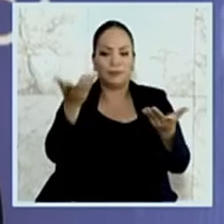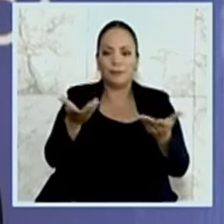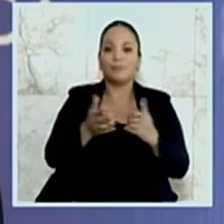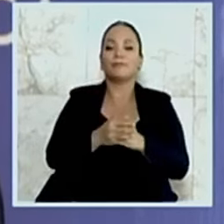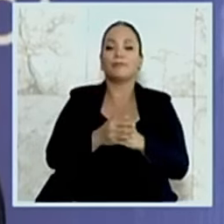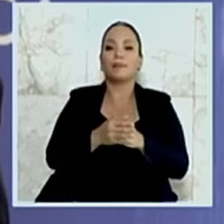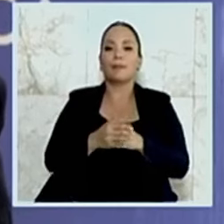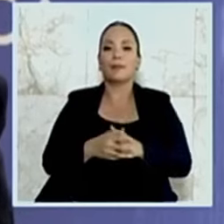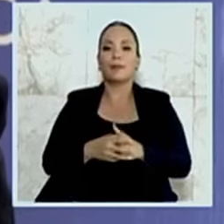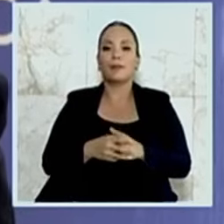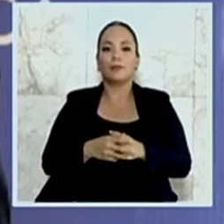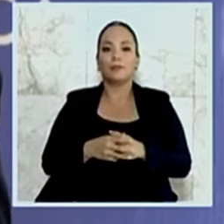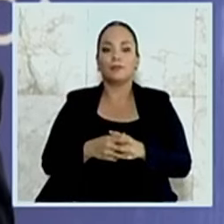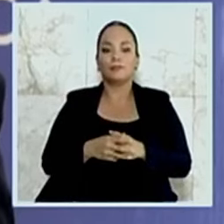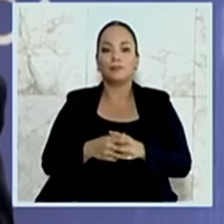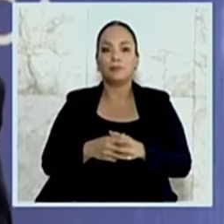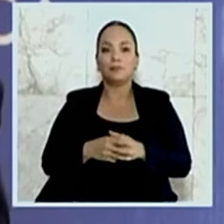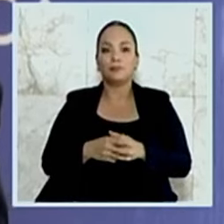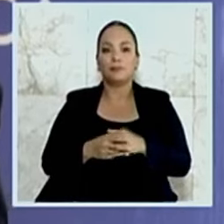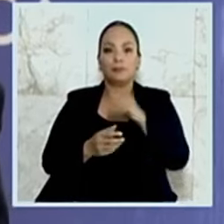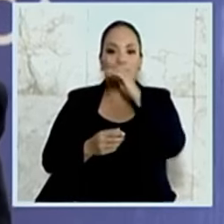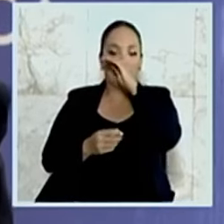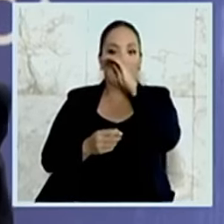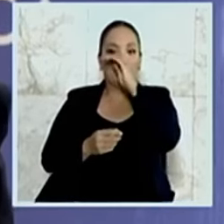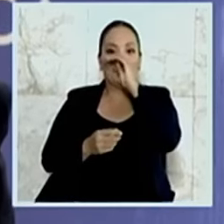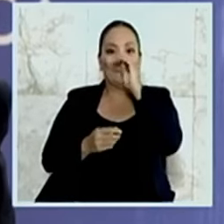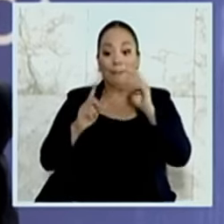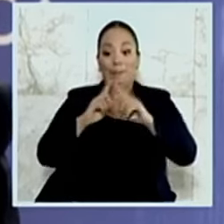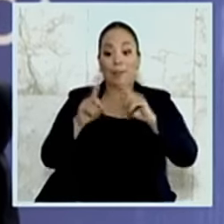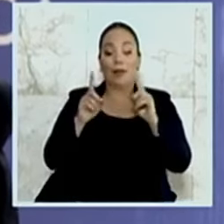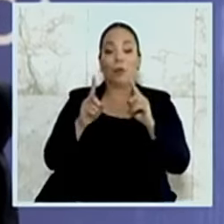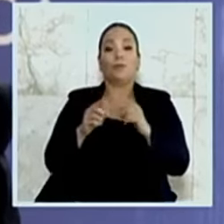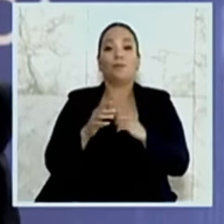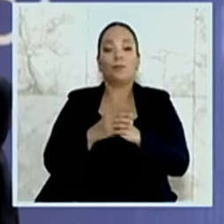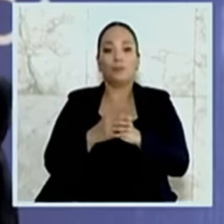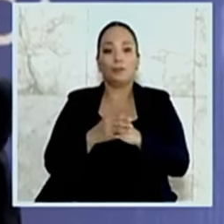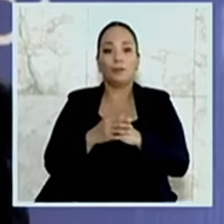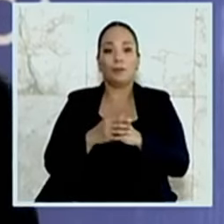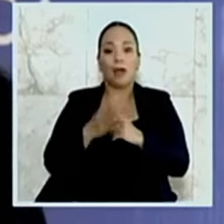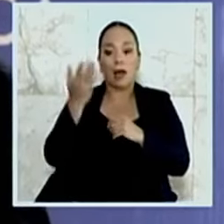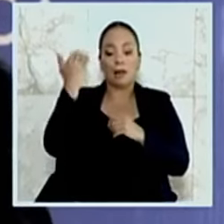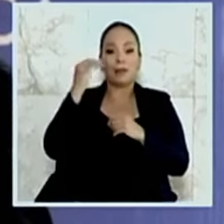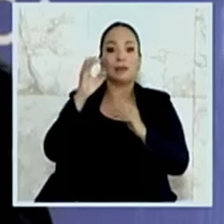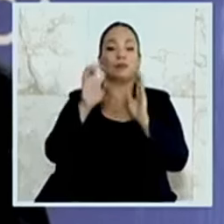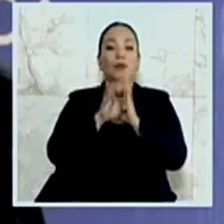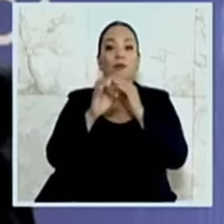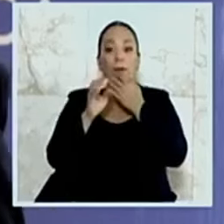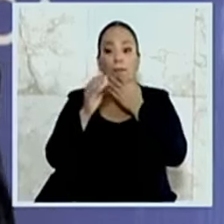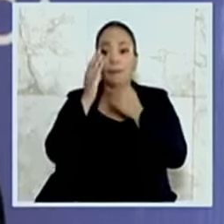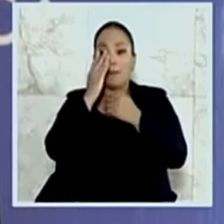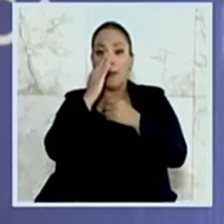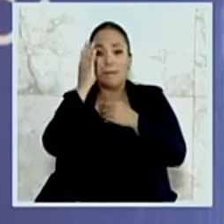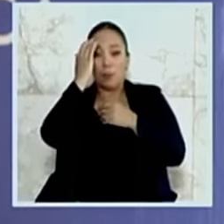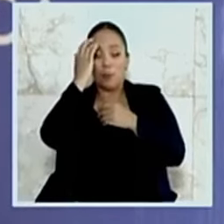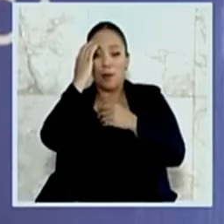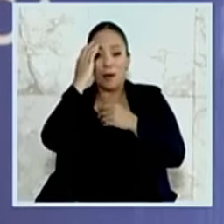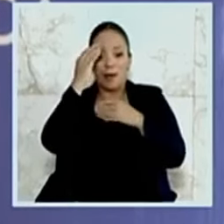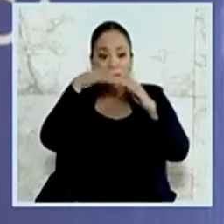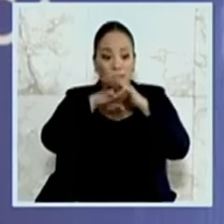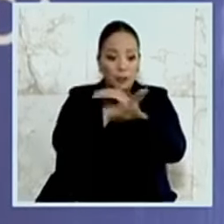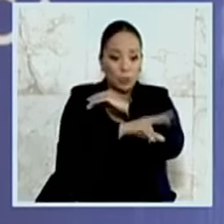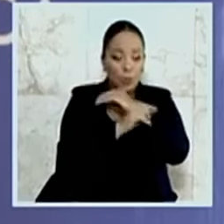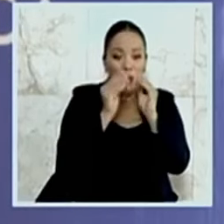social. Nosotros hemos estado muy preocupados por la ola de homicidios y hemos visto decrecer